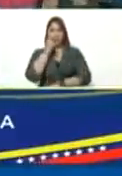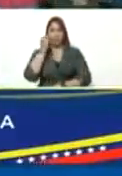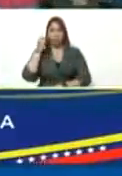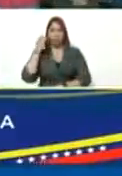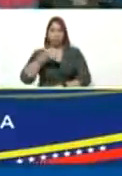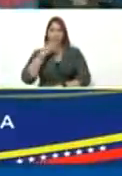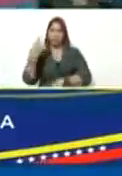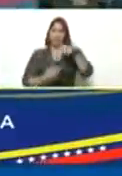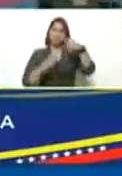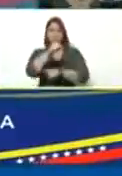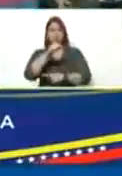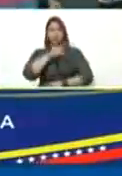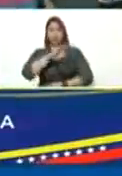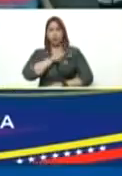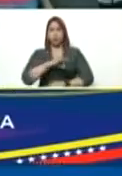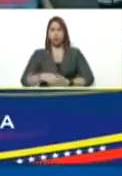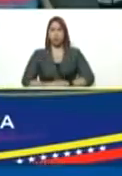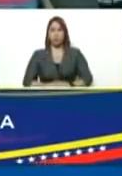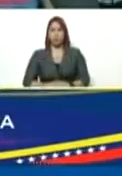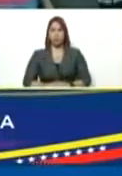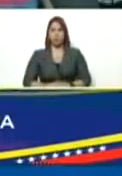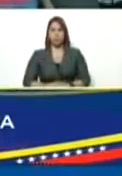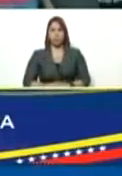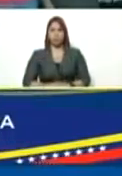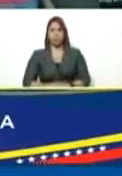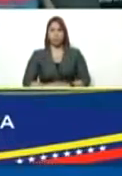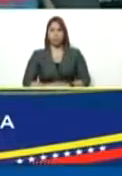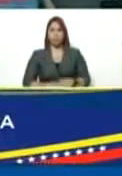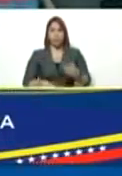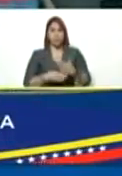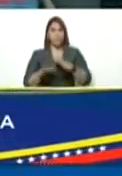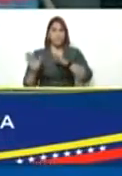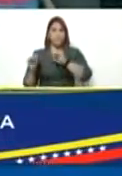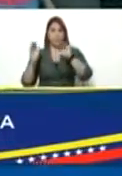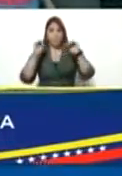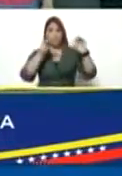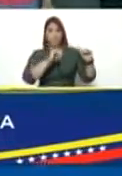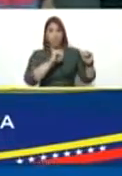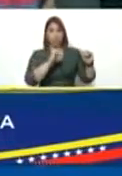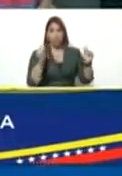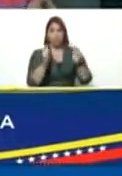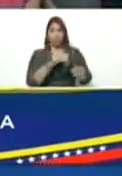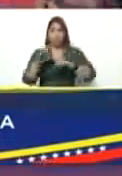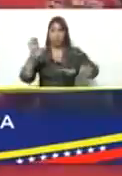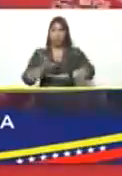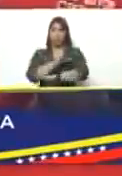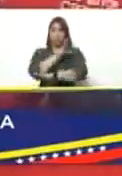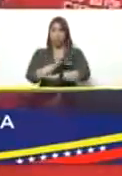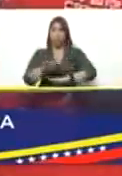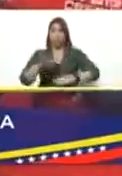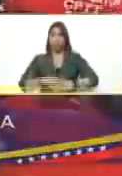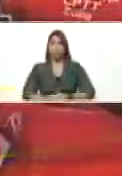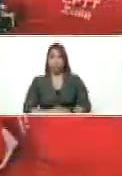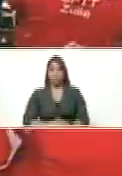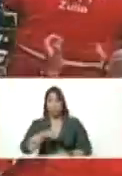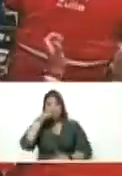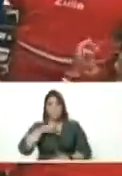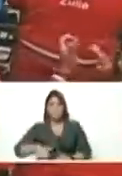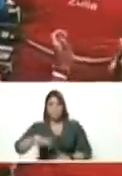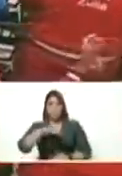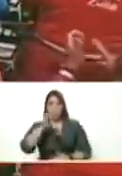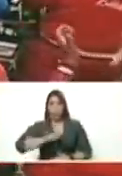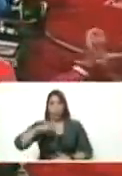de revolución socialista. Y vamos a despedirnos con el canto del cantor del pueblo, Ali